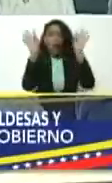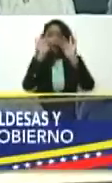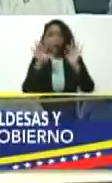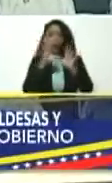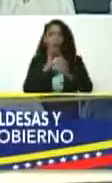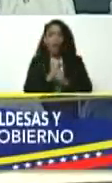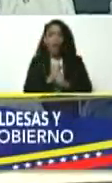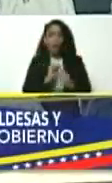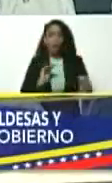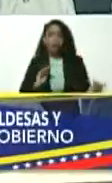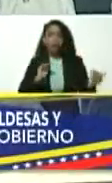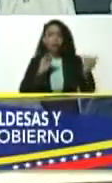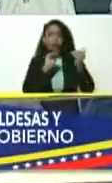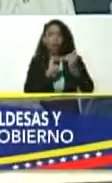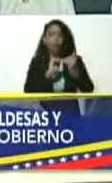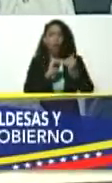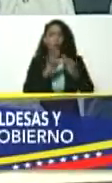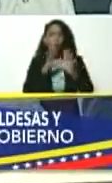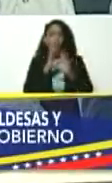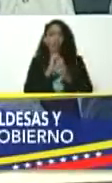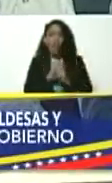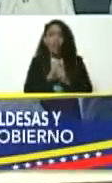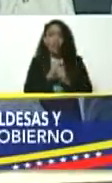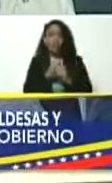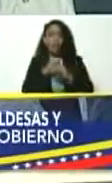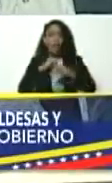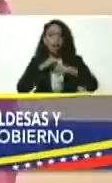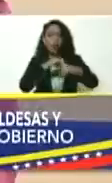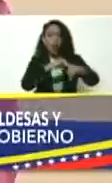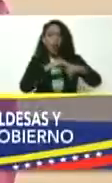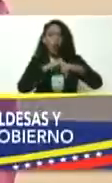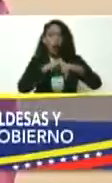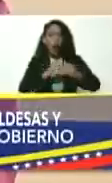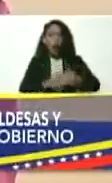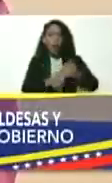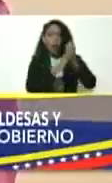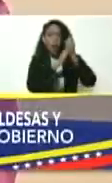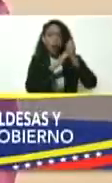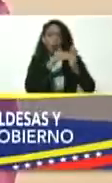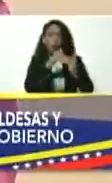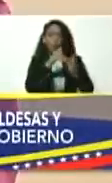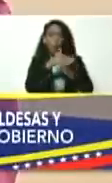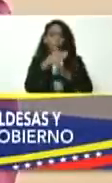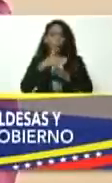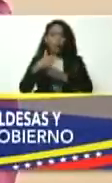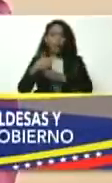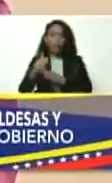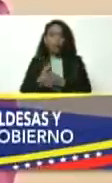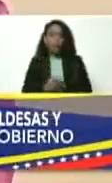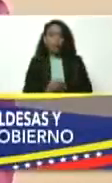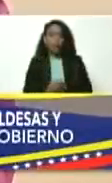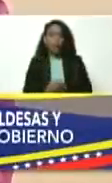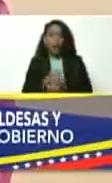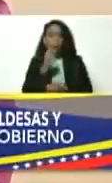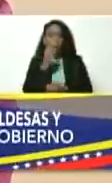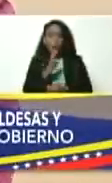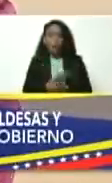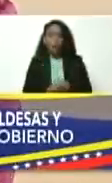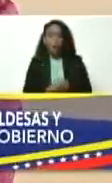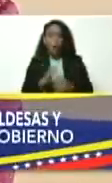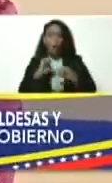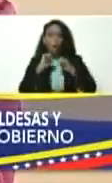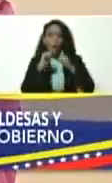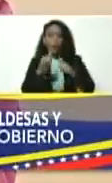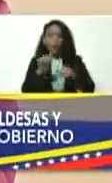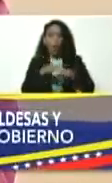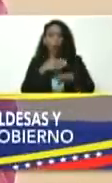mutua confianza mutua liderazgo compartido bueno arrancamos